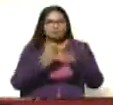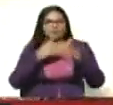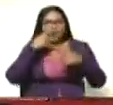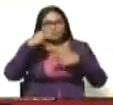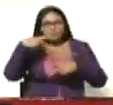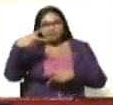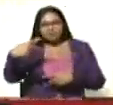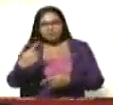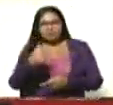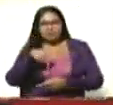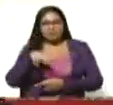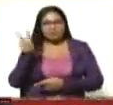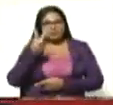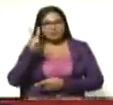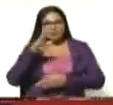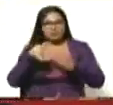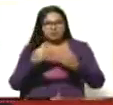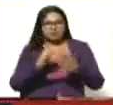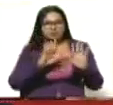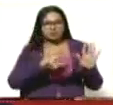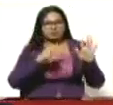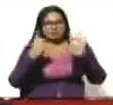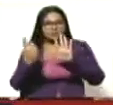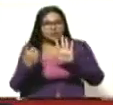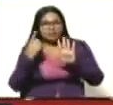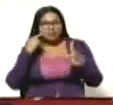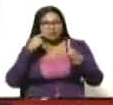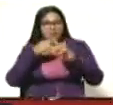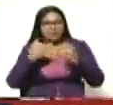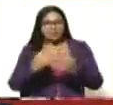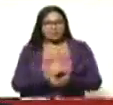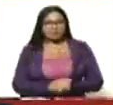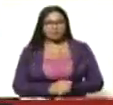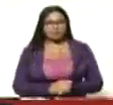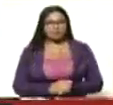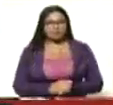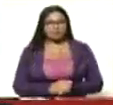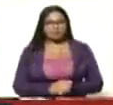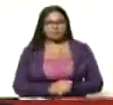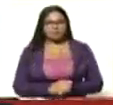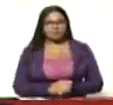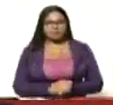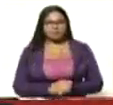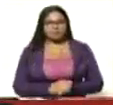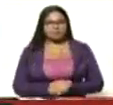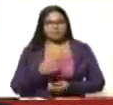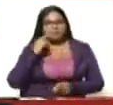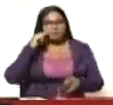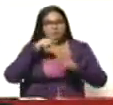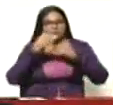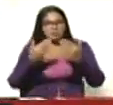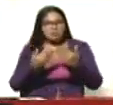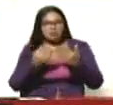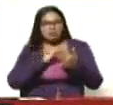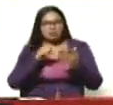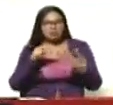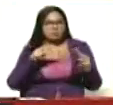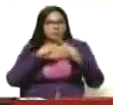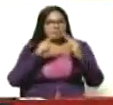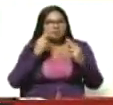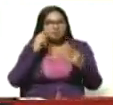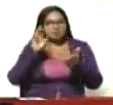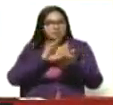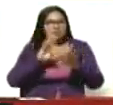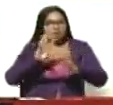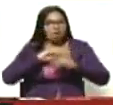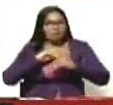Poesía de Venezuela en su 16ª edición. Él ha recalcado el acierto de convertirlo en centros